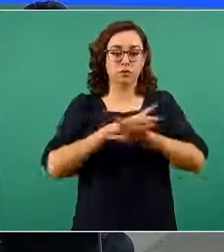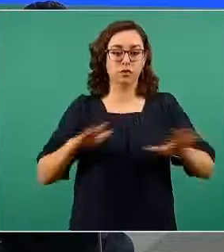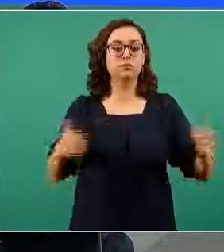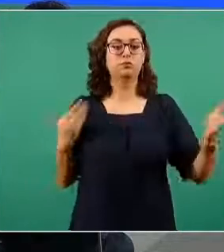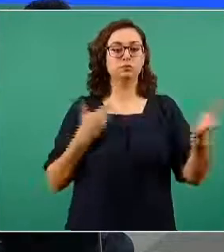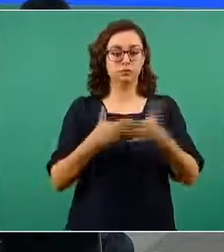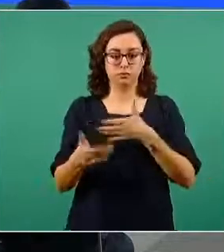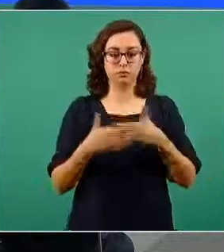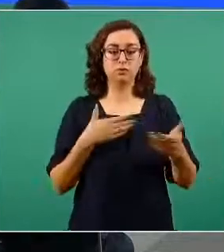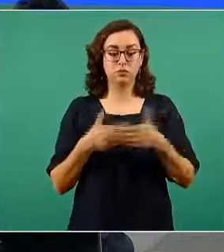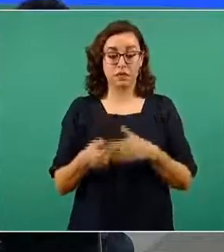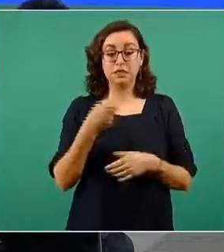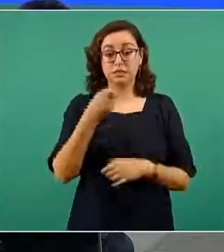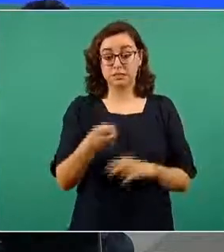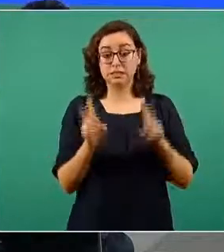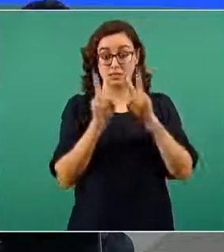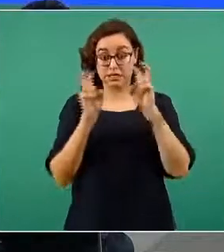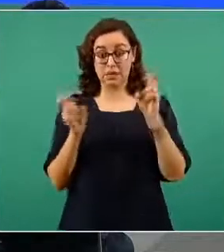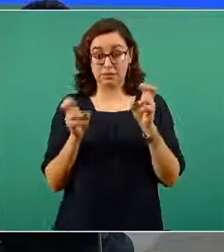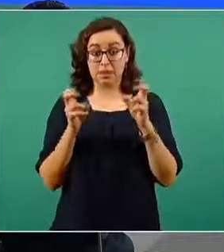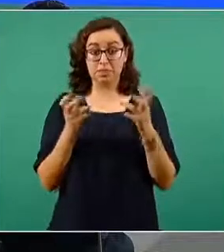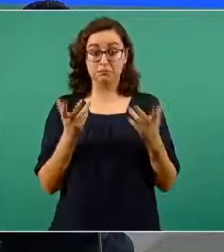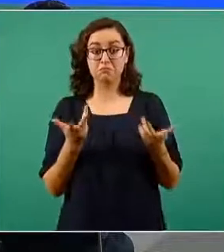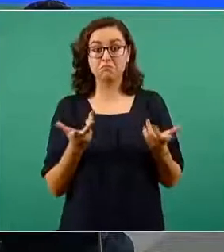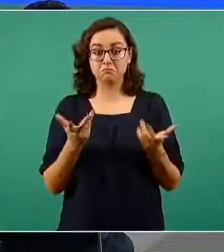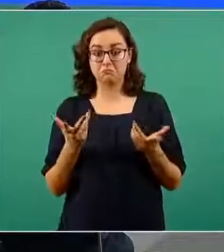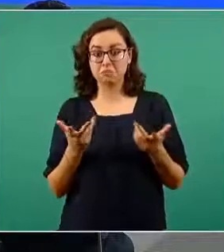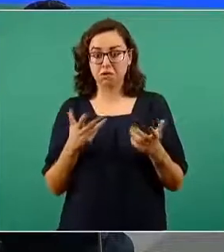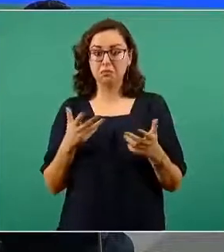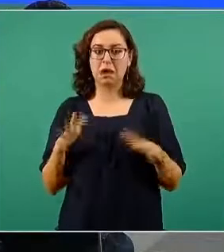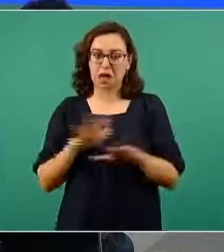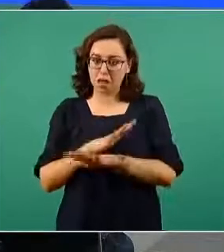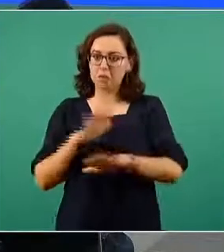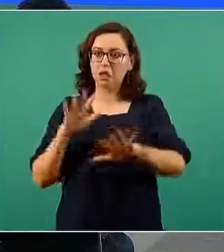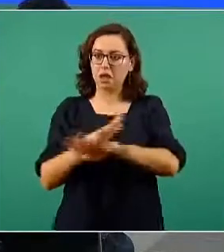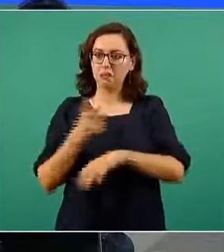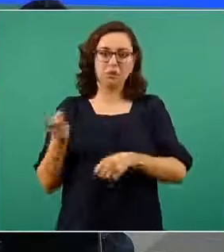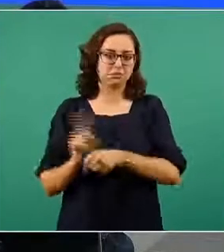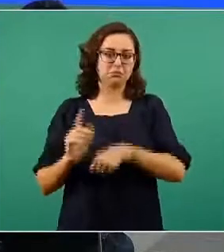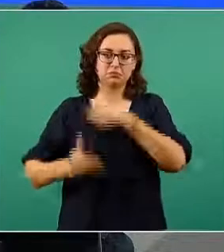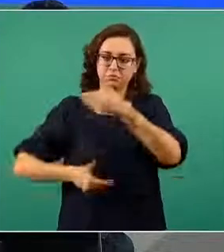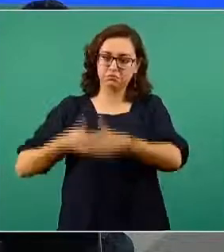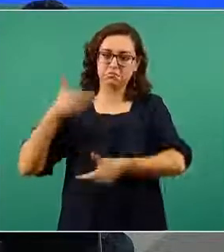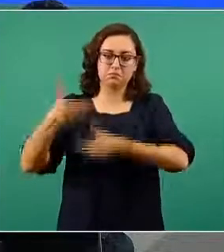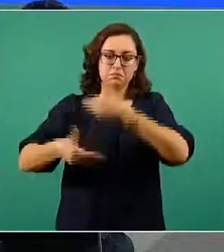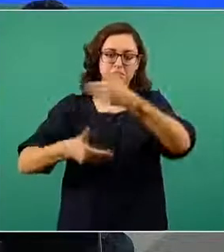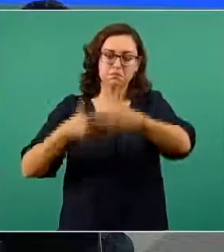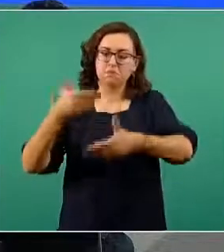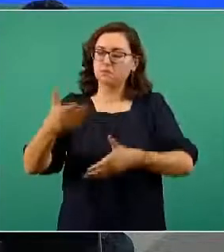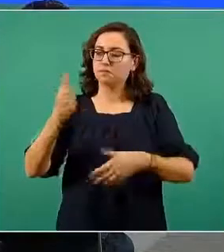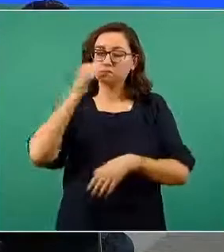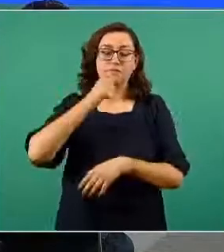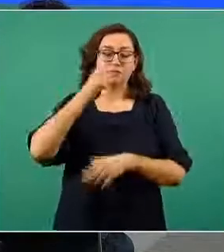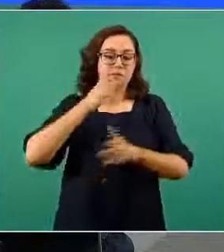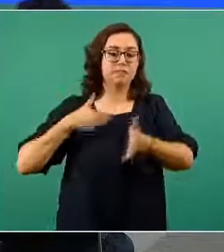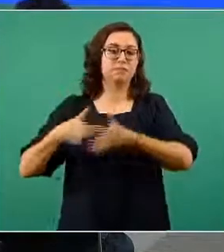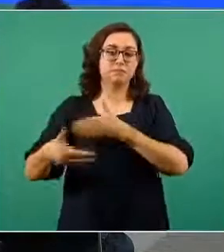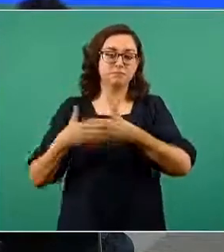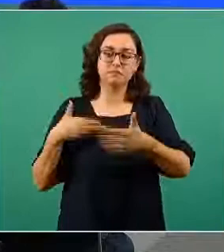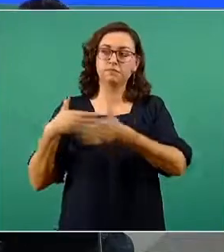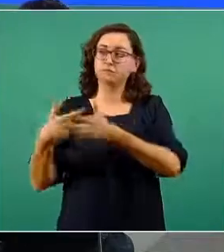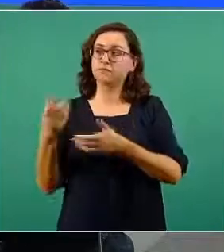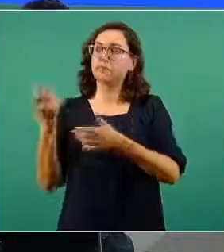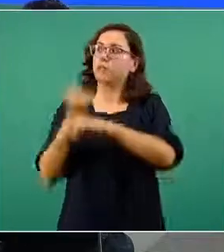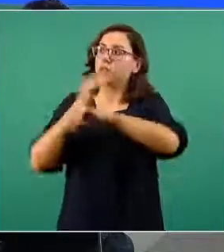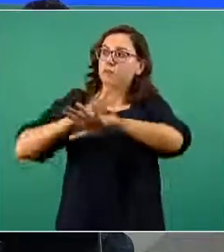esta política es un documento que está activo y que en función de las últimas recomendaciones, no solamente